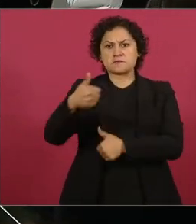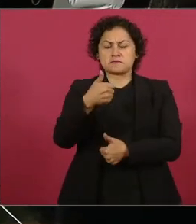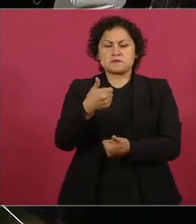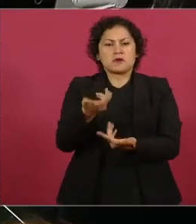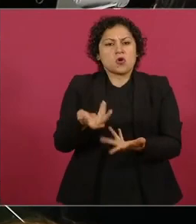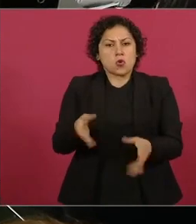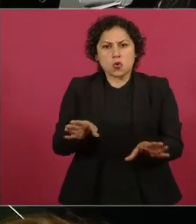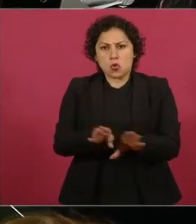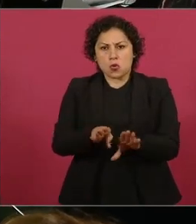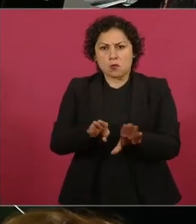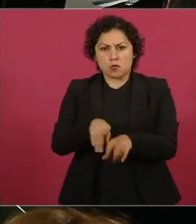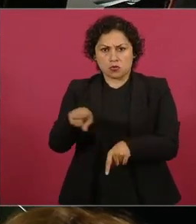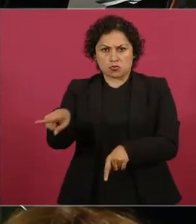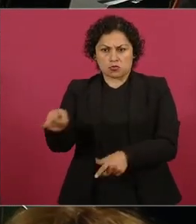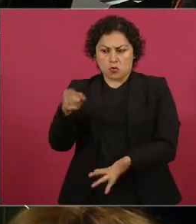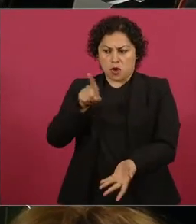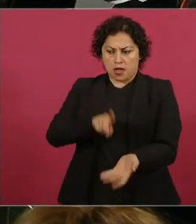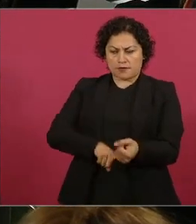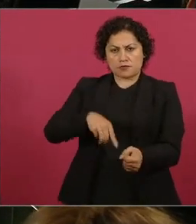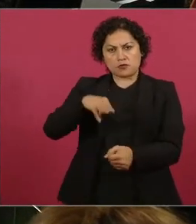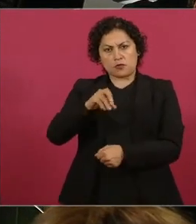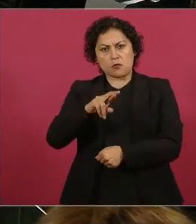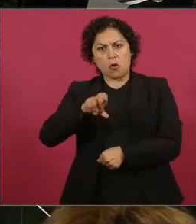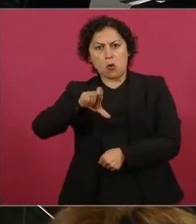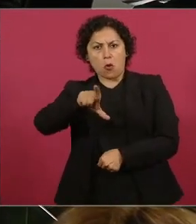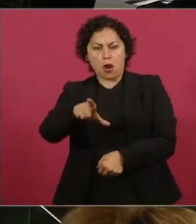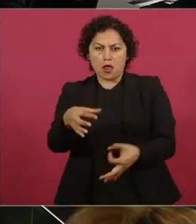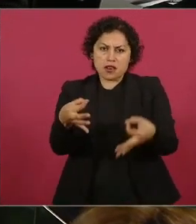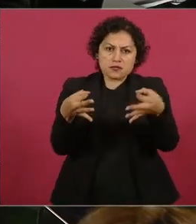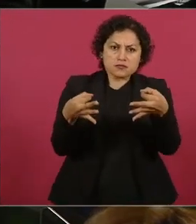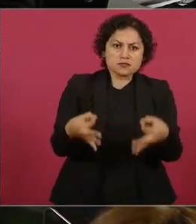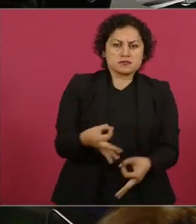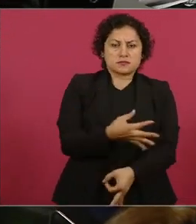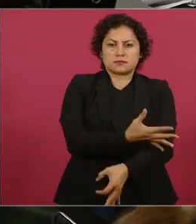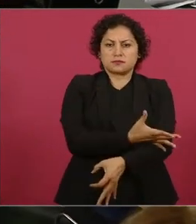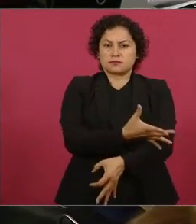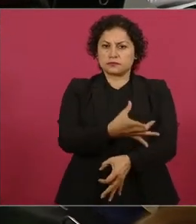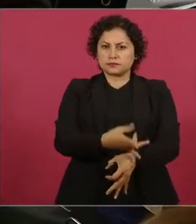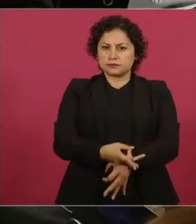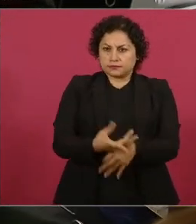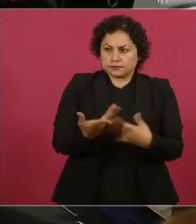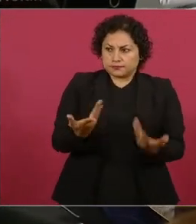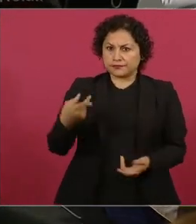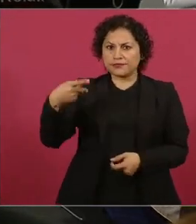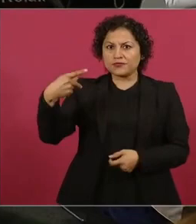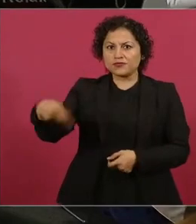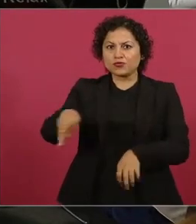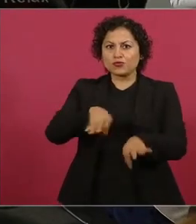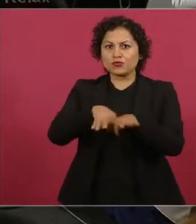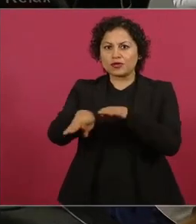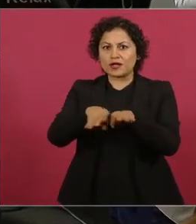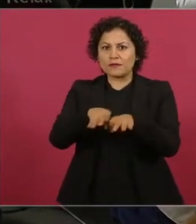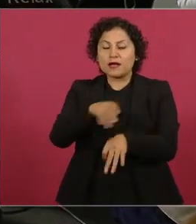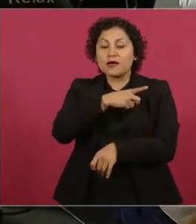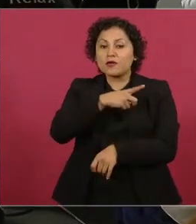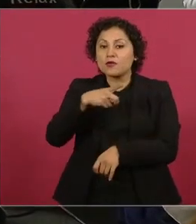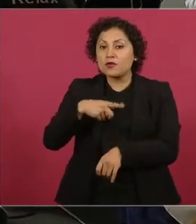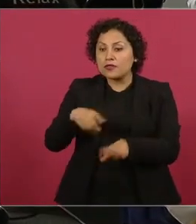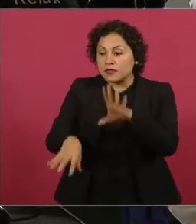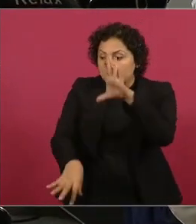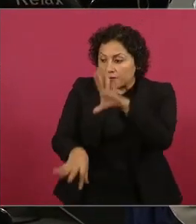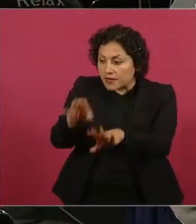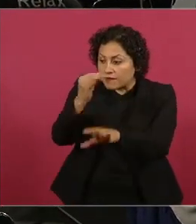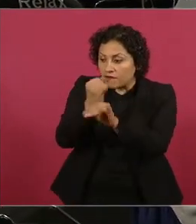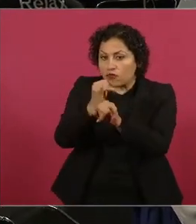mismas, estas comisionadas, comisionados, deberían de estar transparentando en este momento, por ser el